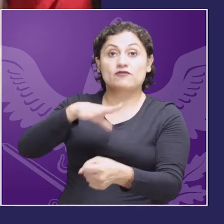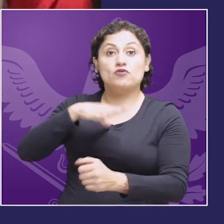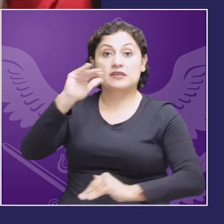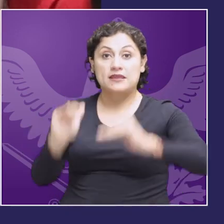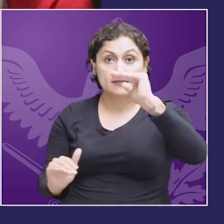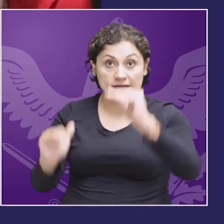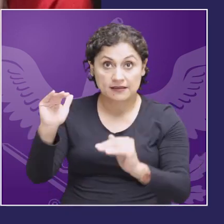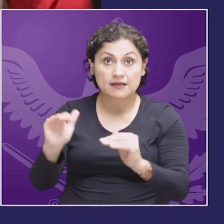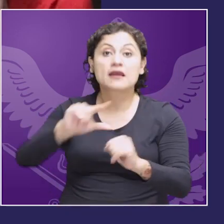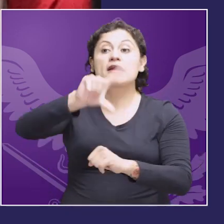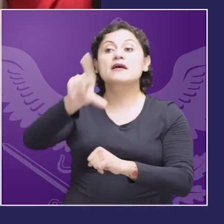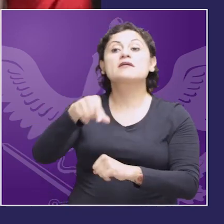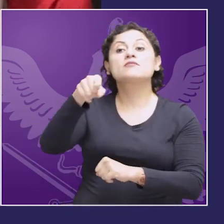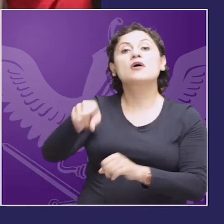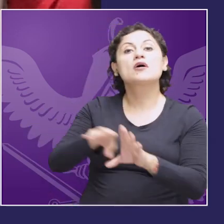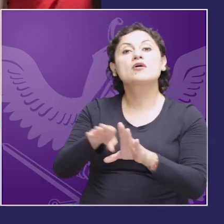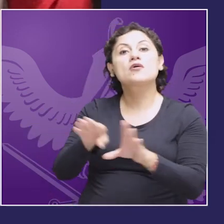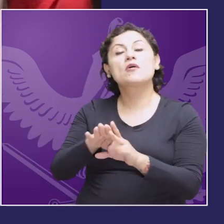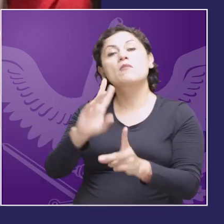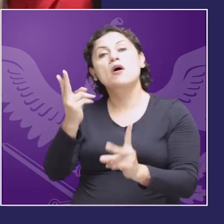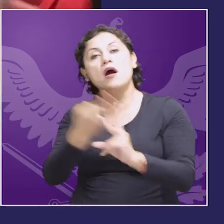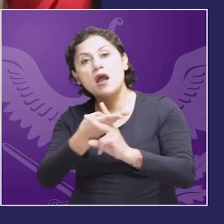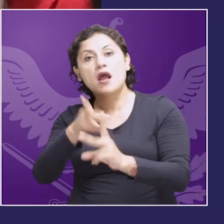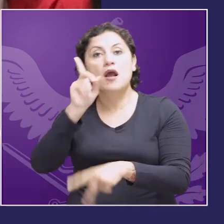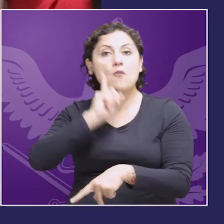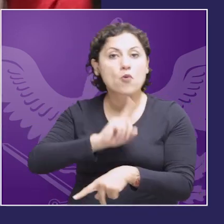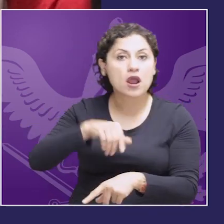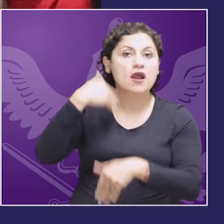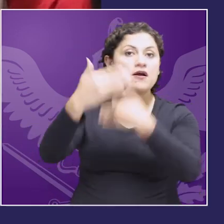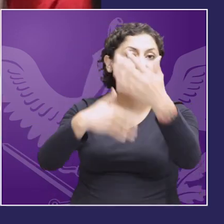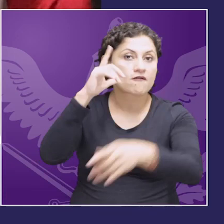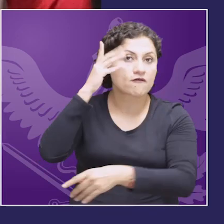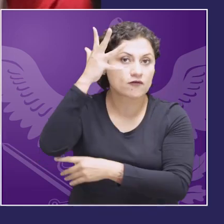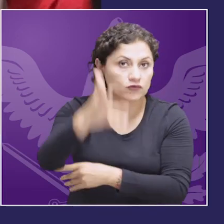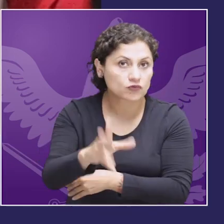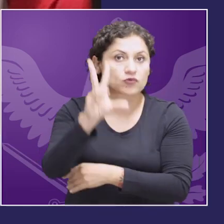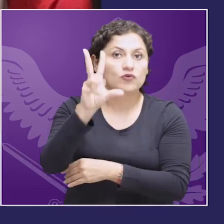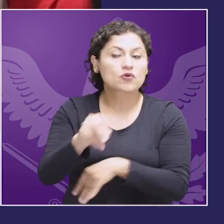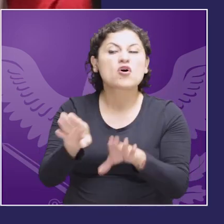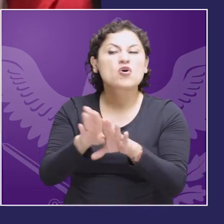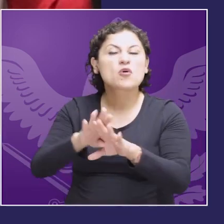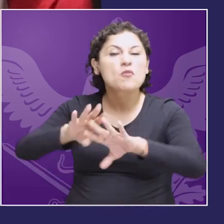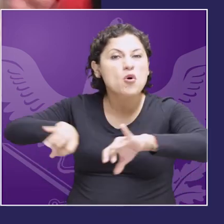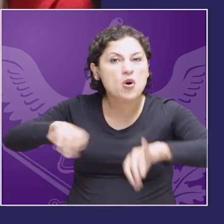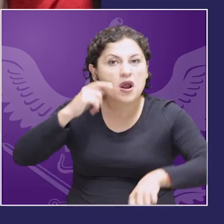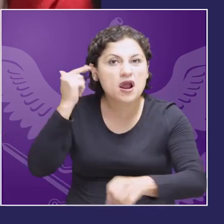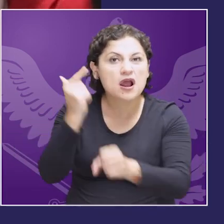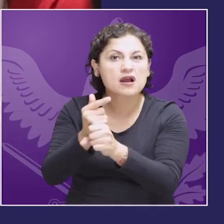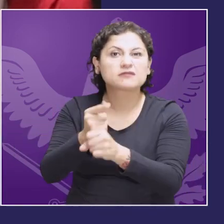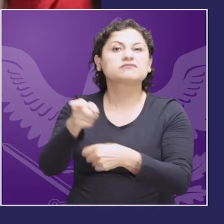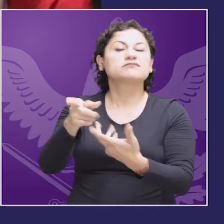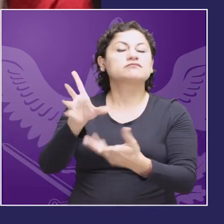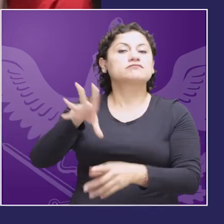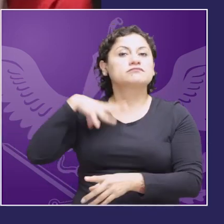femicidio, feminicidio, una muerte violenta de mujeres, ¿no? Entonces, ¿cómo desentrañar eso? ¿Cuáles son los desafíos que se han encontrado? ¿Cuáles son